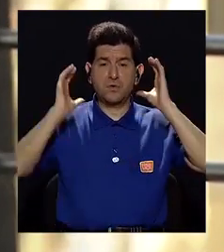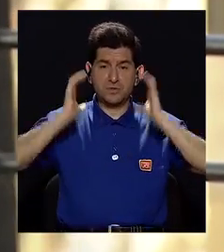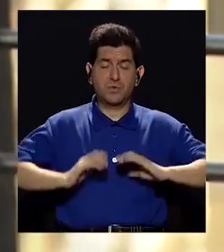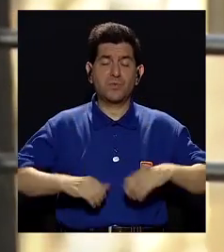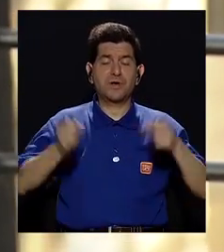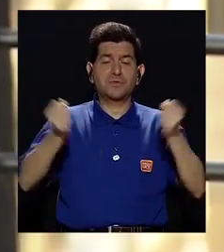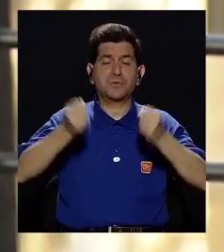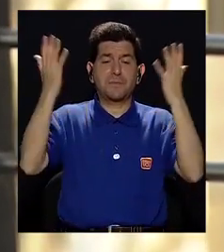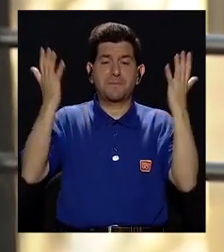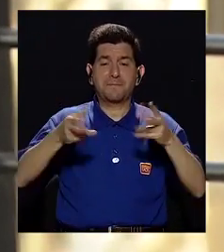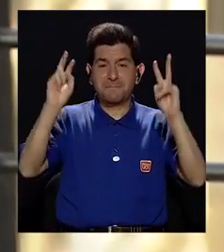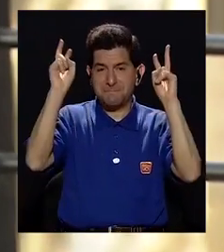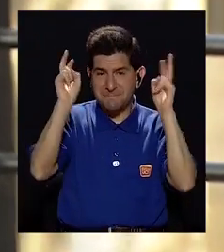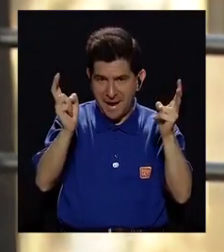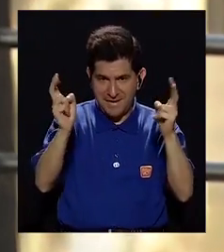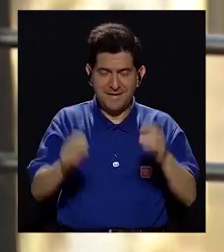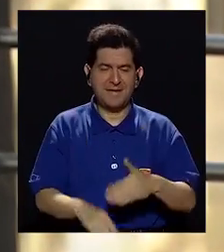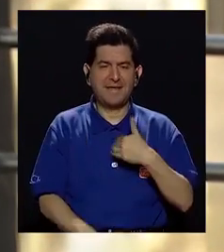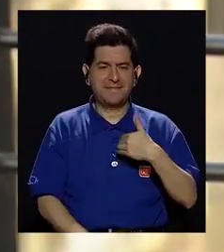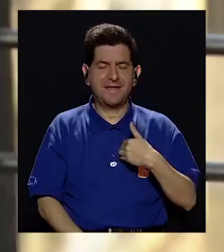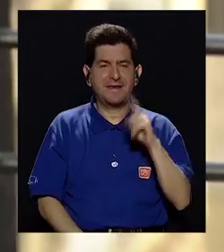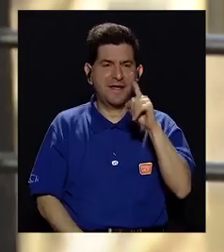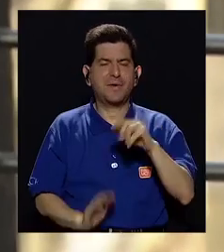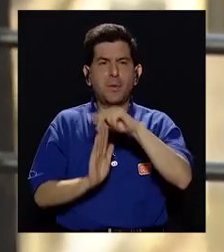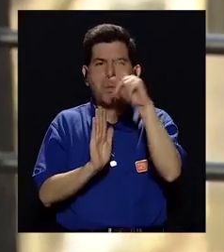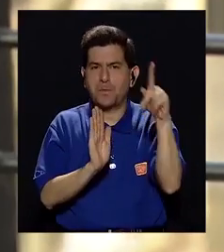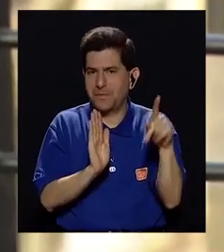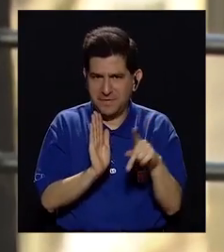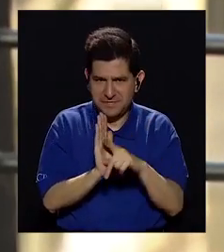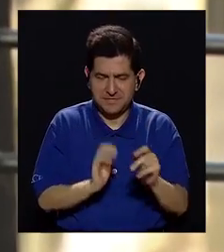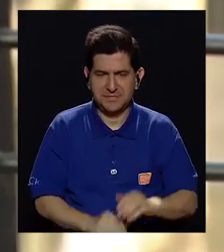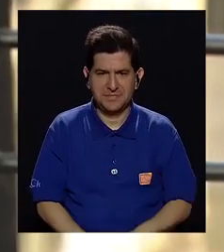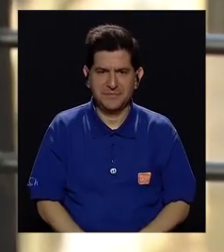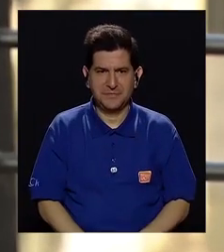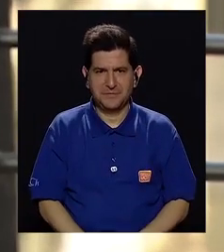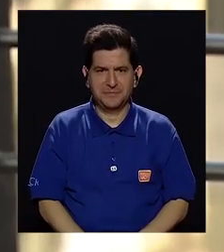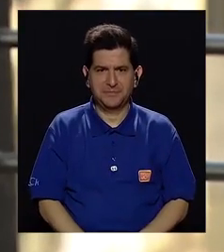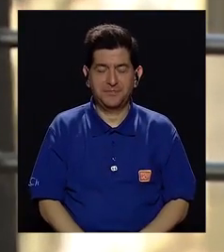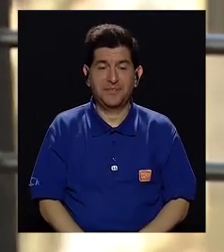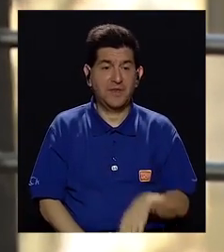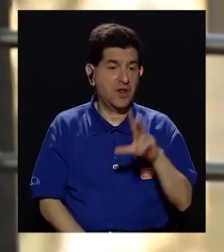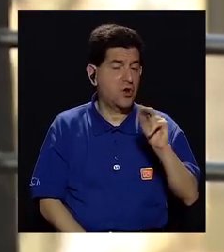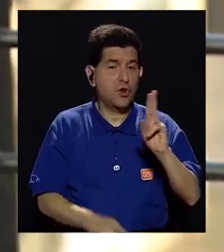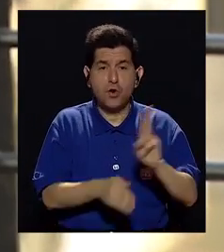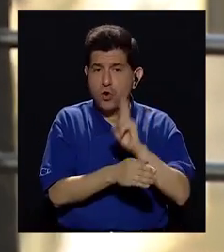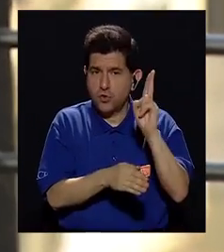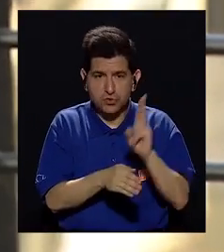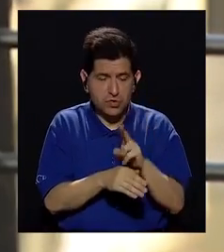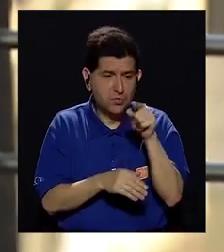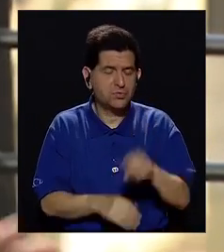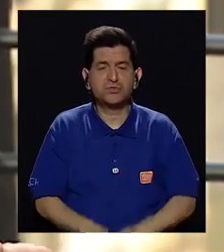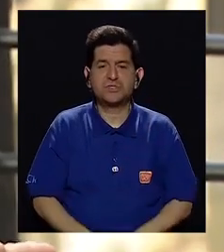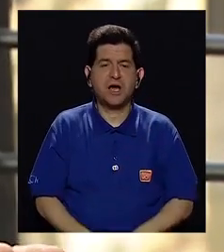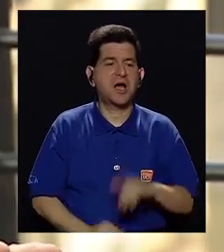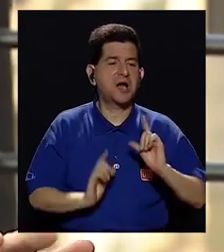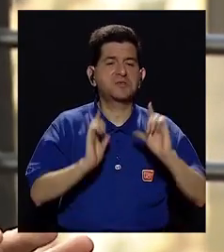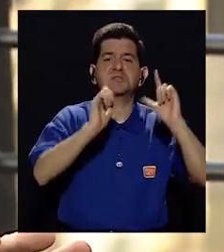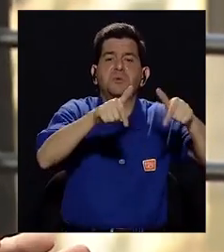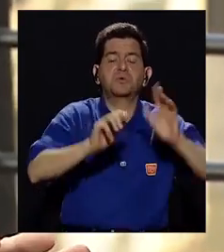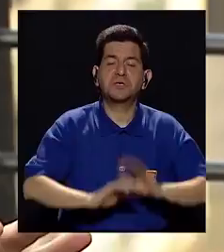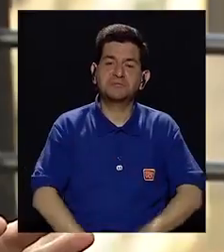es mágico, digo yo, porque él tiene un principio y es básicamente que lo que no se usa, él lo va